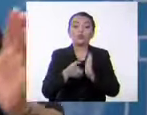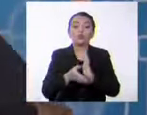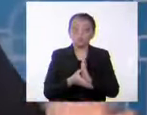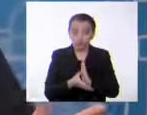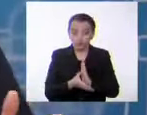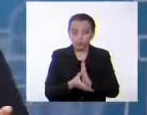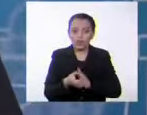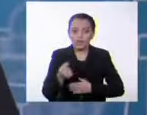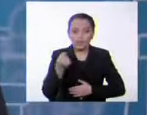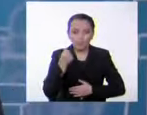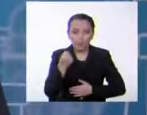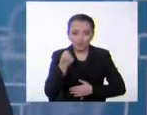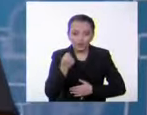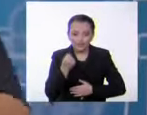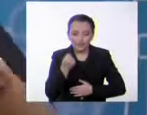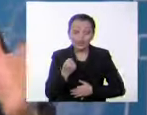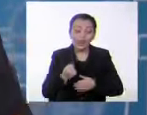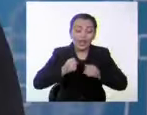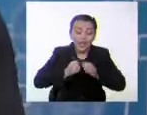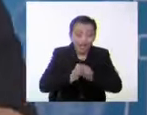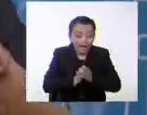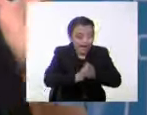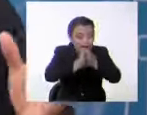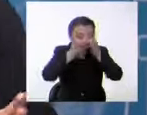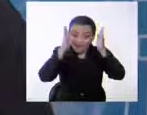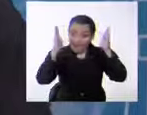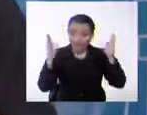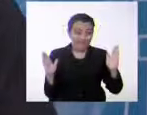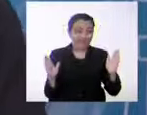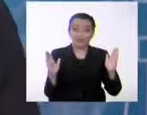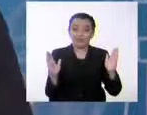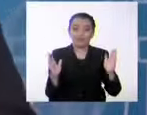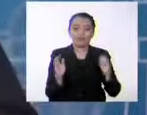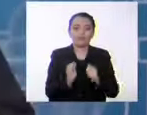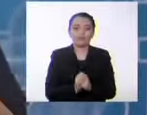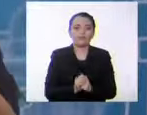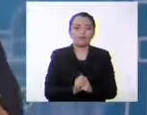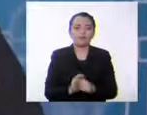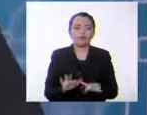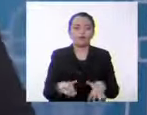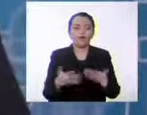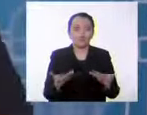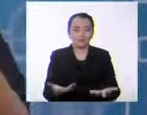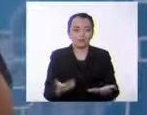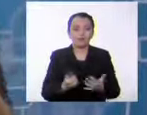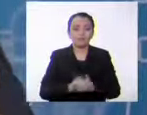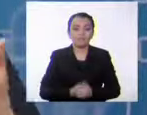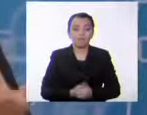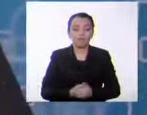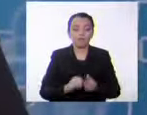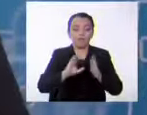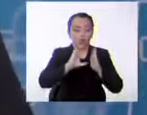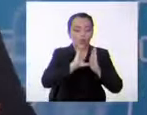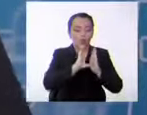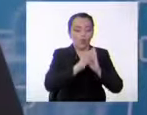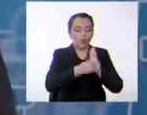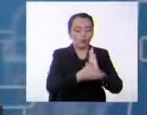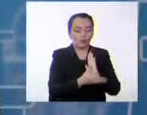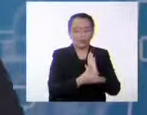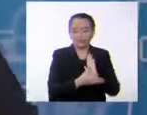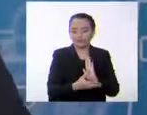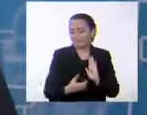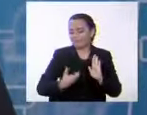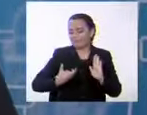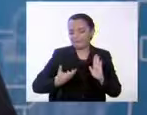Y amplia, exactamente, porque se manifiesta en muchos aspectos de nuestra vida humana y de nuestras relaciones humanas, es decir,